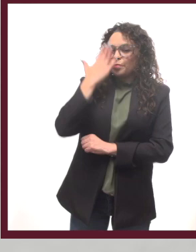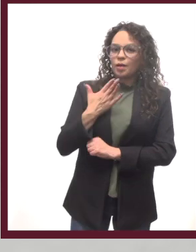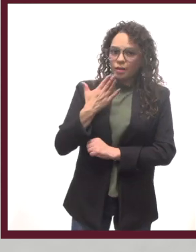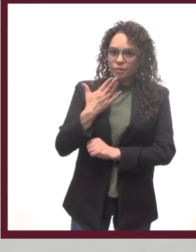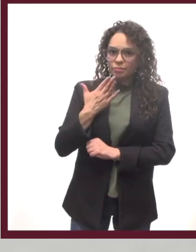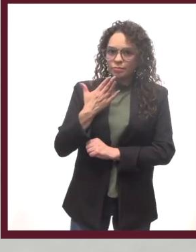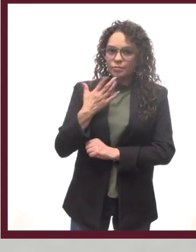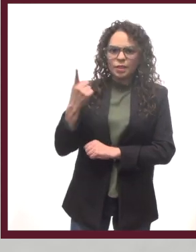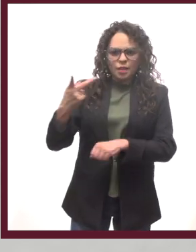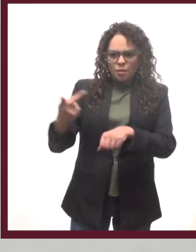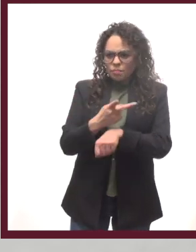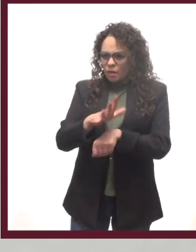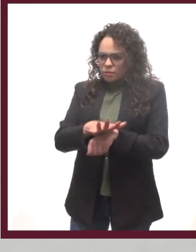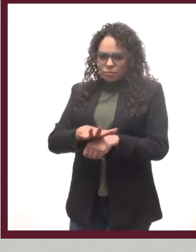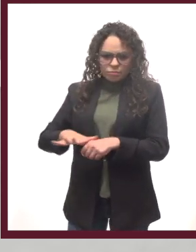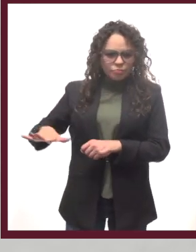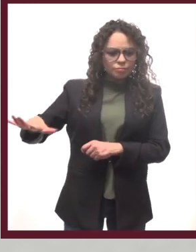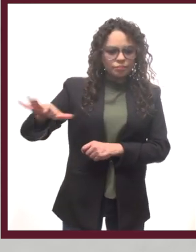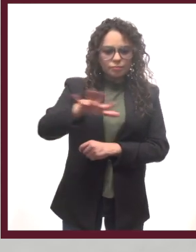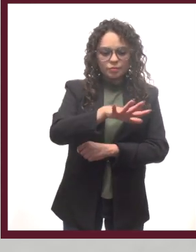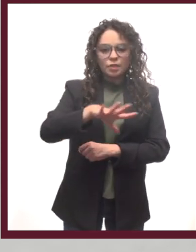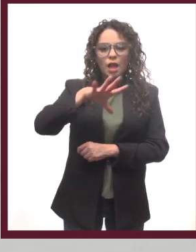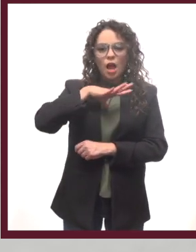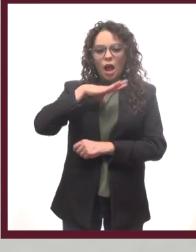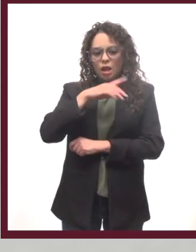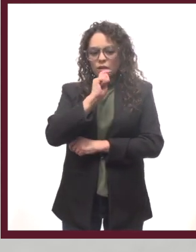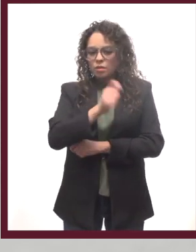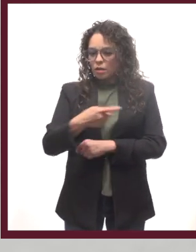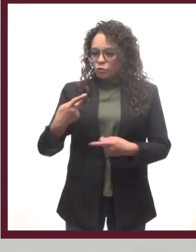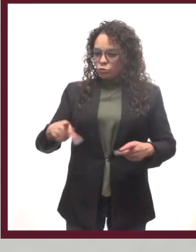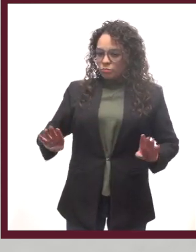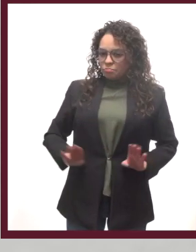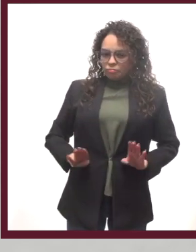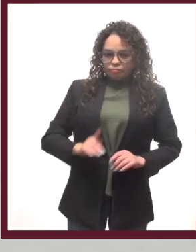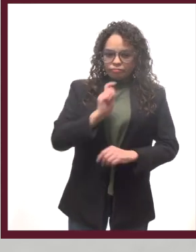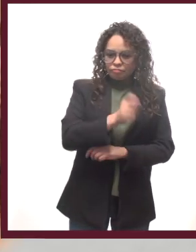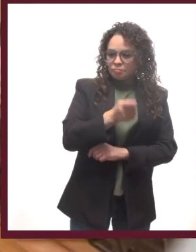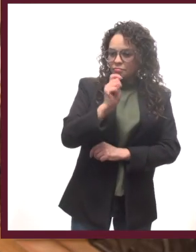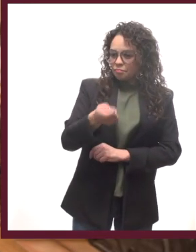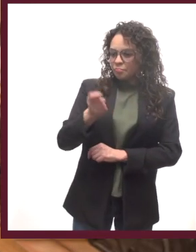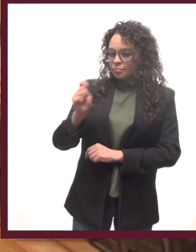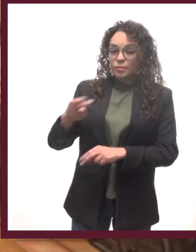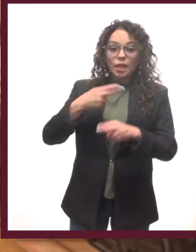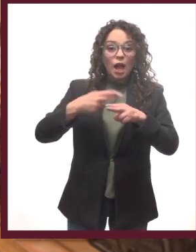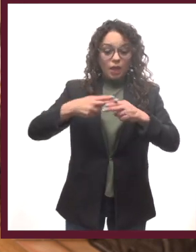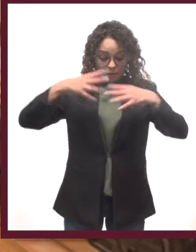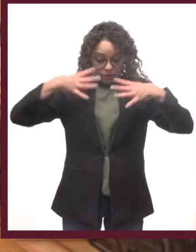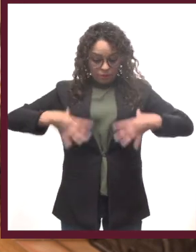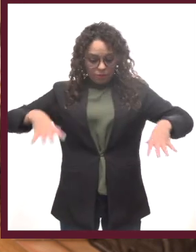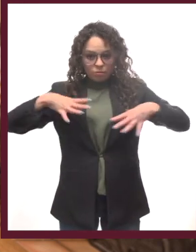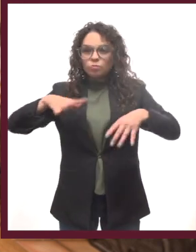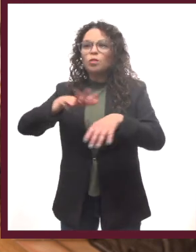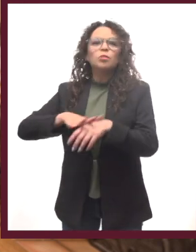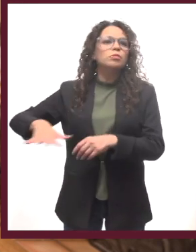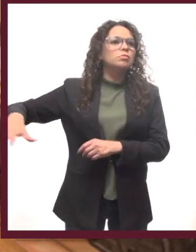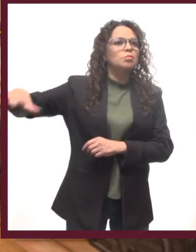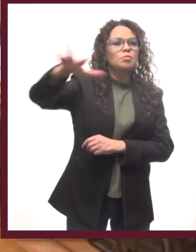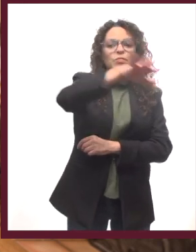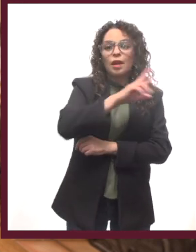Tenemos el cuadro y la imagen. Todo lo que sucede tiene un significado, desde el vestuario y el